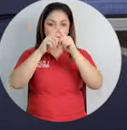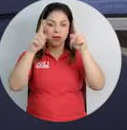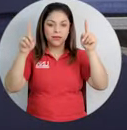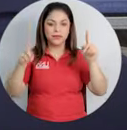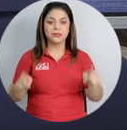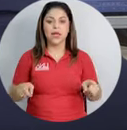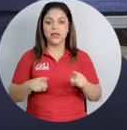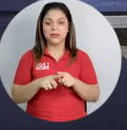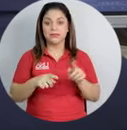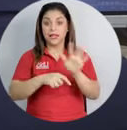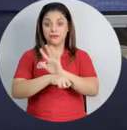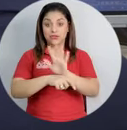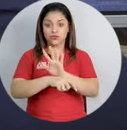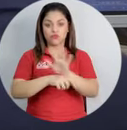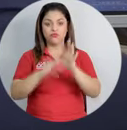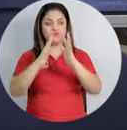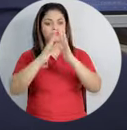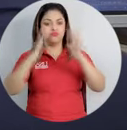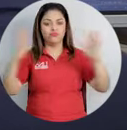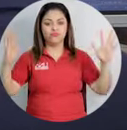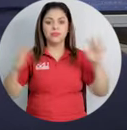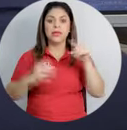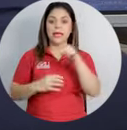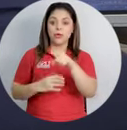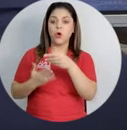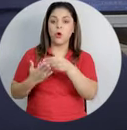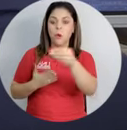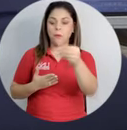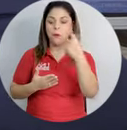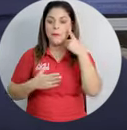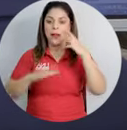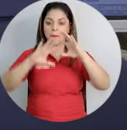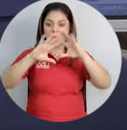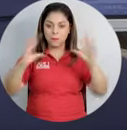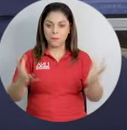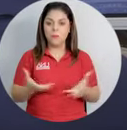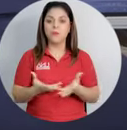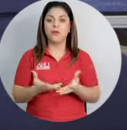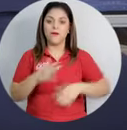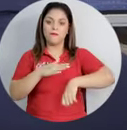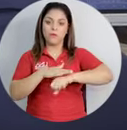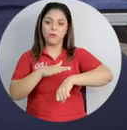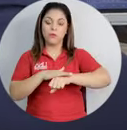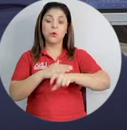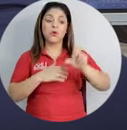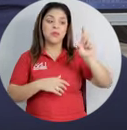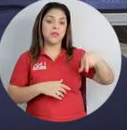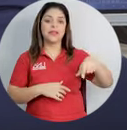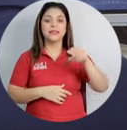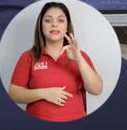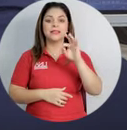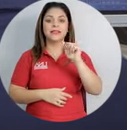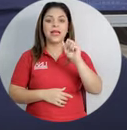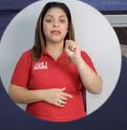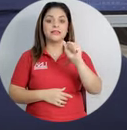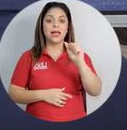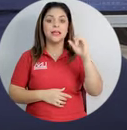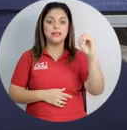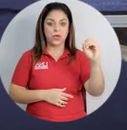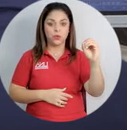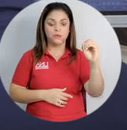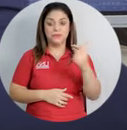televisión que ahora nos mencionaba don Carlos Arguedas. Pues para la pantalla de televisión para el Mundial me la compro con una tarjeta de crédito tasa cero. Resulta